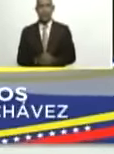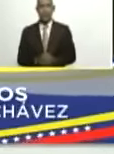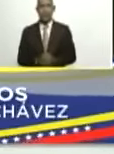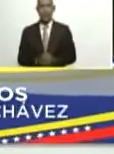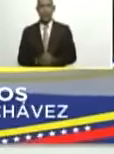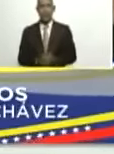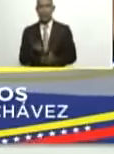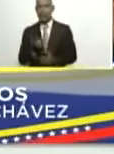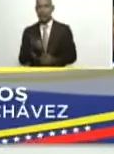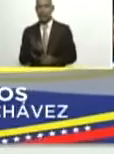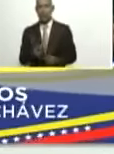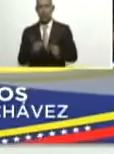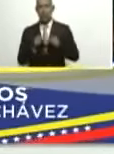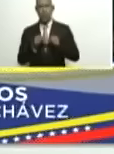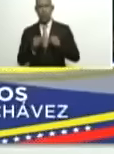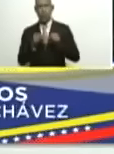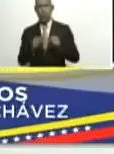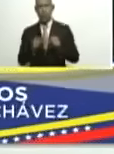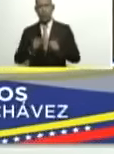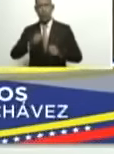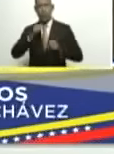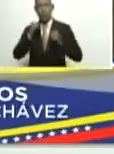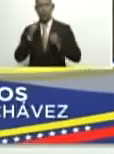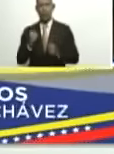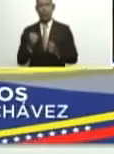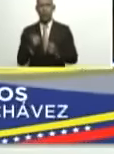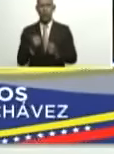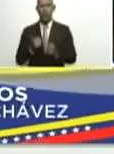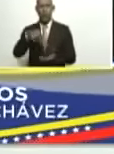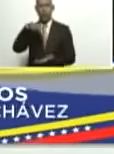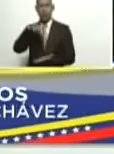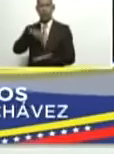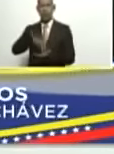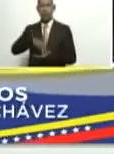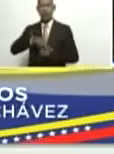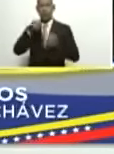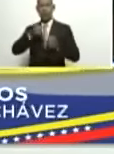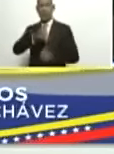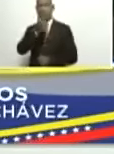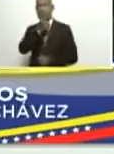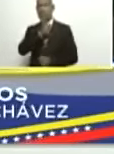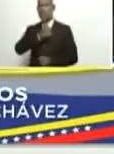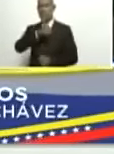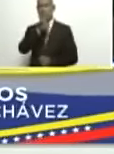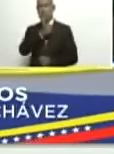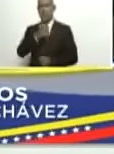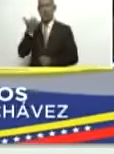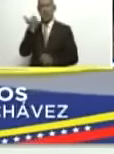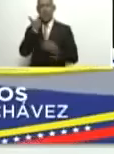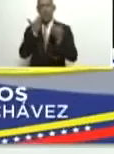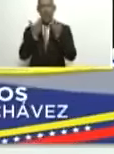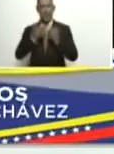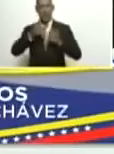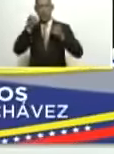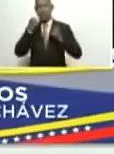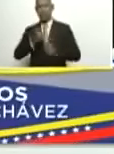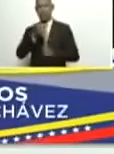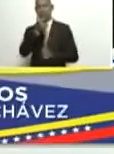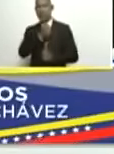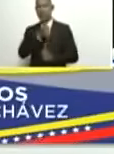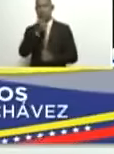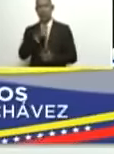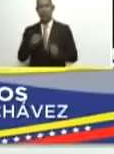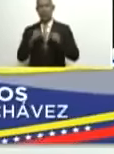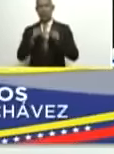ni un segundo de su padecer, de su dolor, de su enfermedad, perdió de